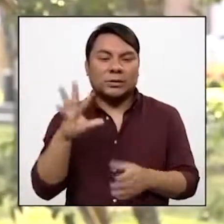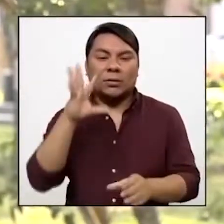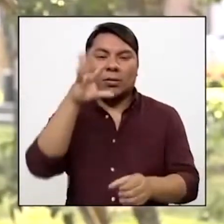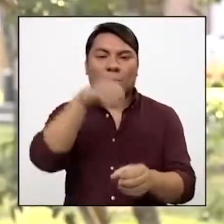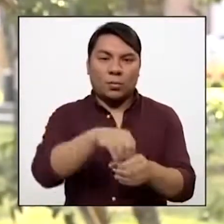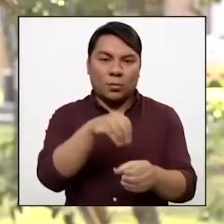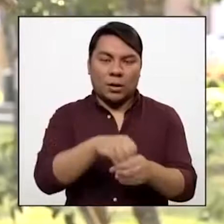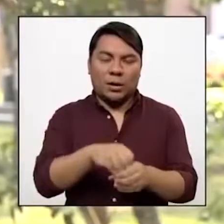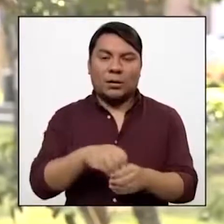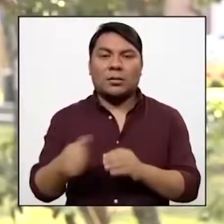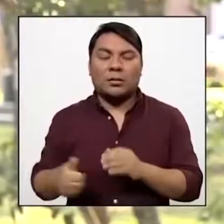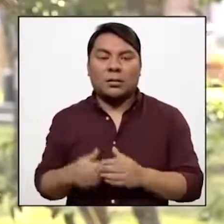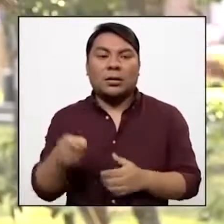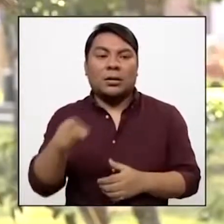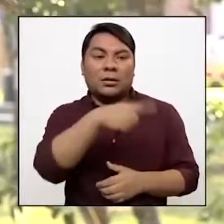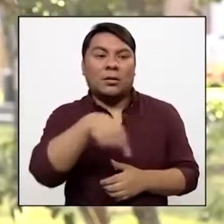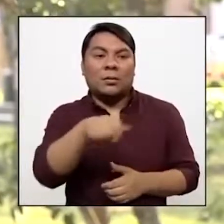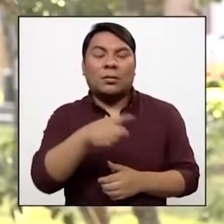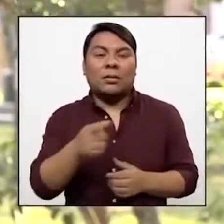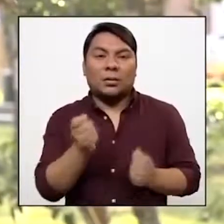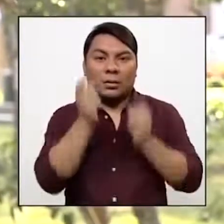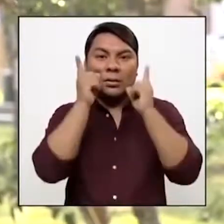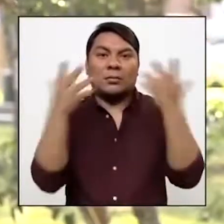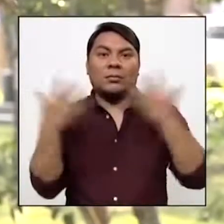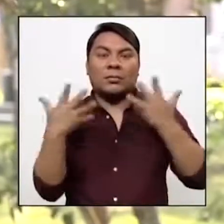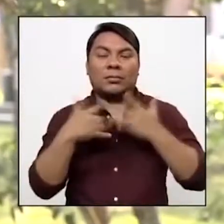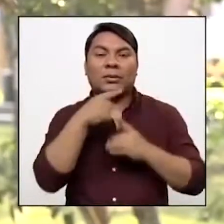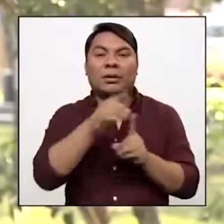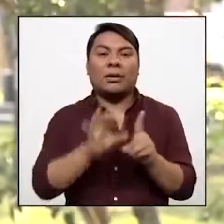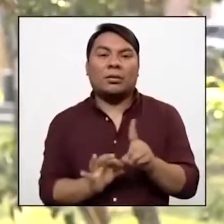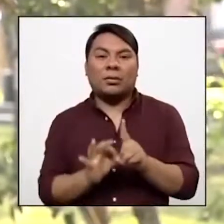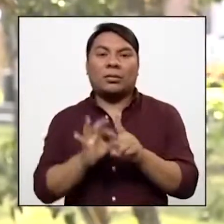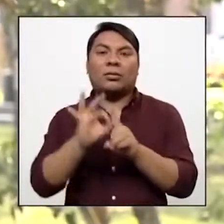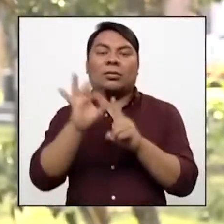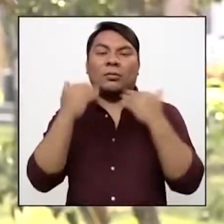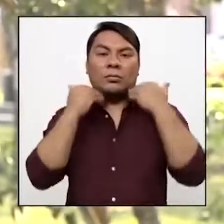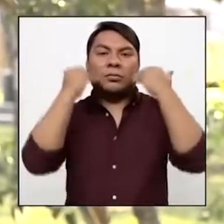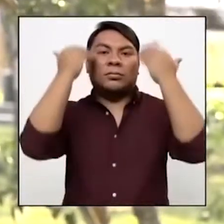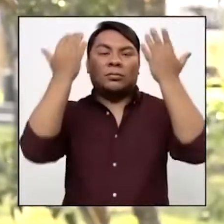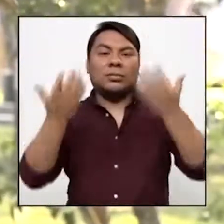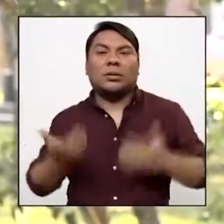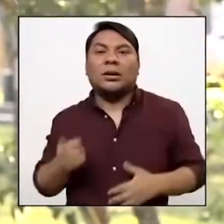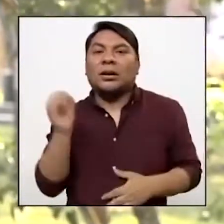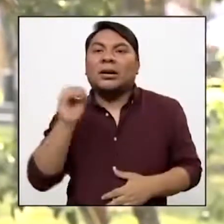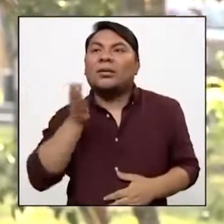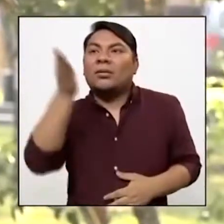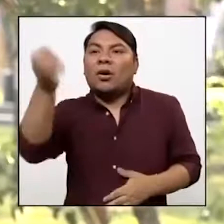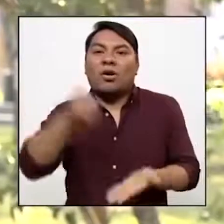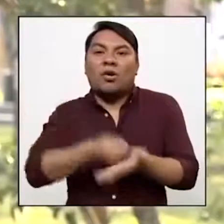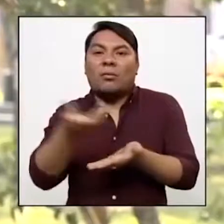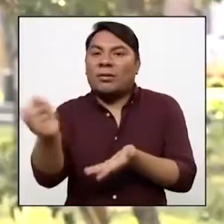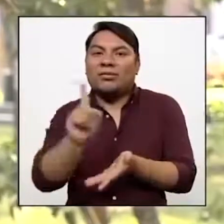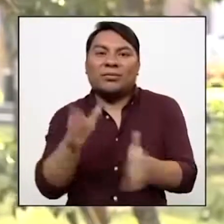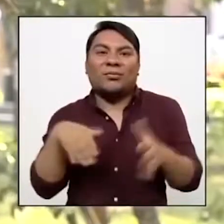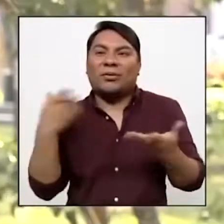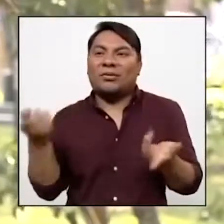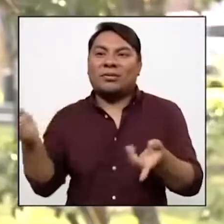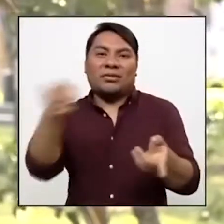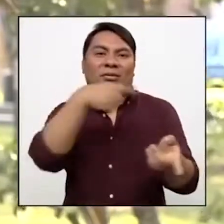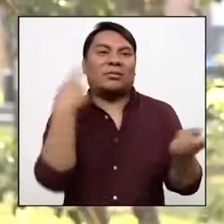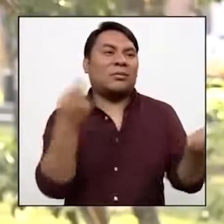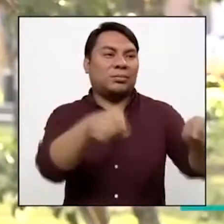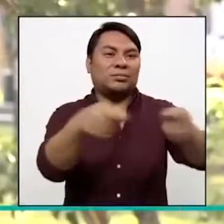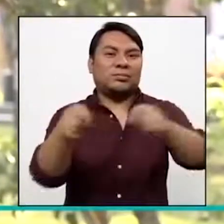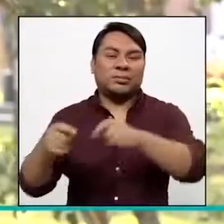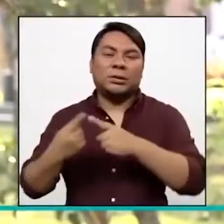la impresión, del impacto, nos suba la presión y a esa hora no vamos a encontrar farmacia para poder comprar. Entonces debemos